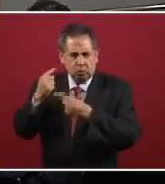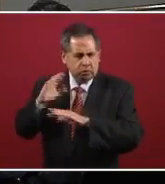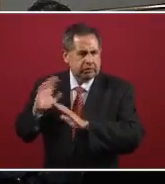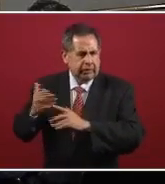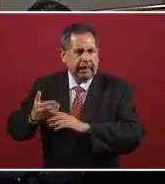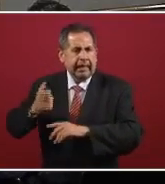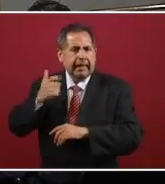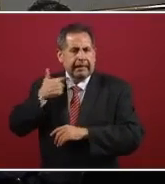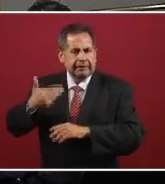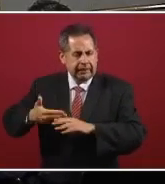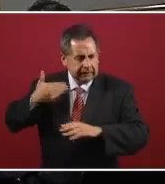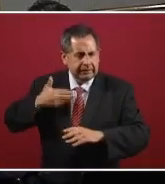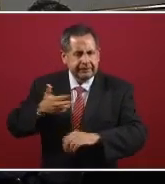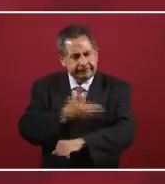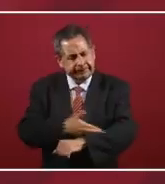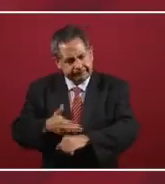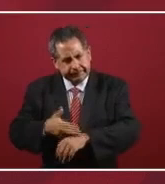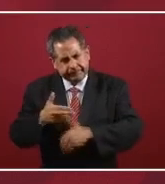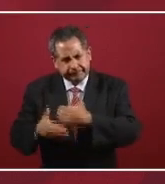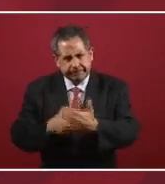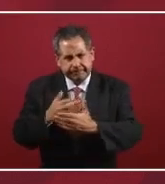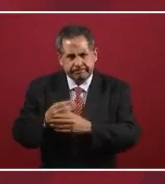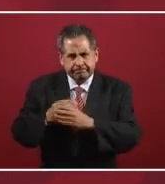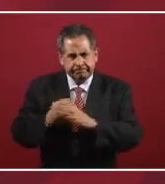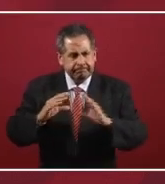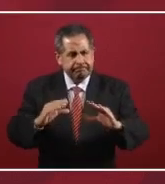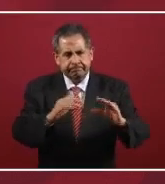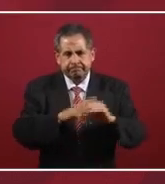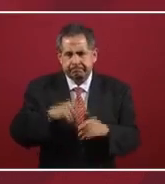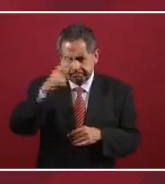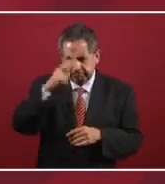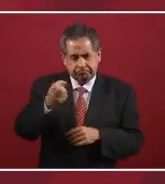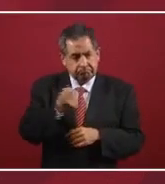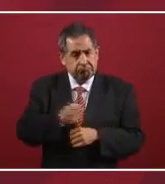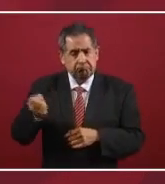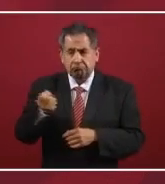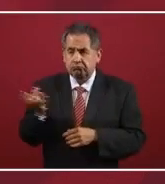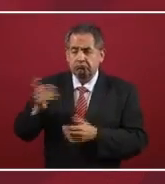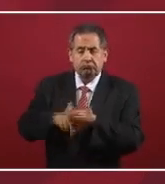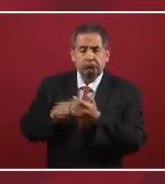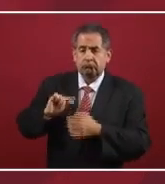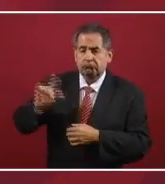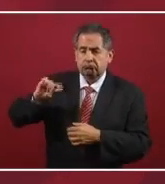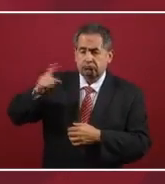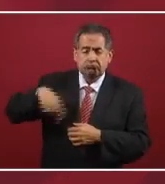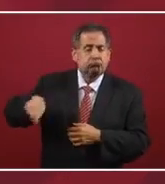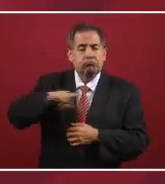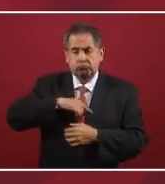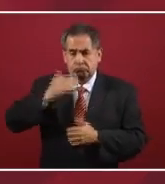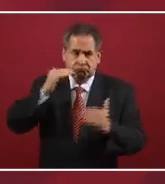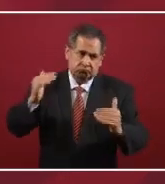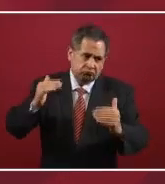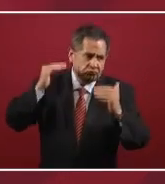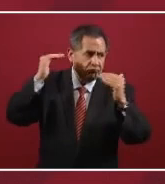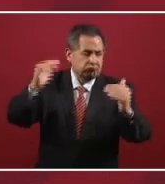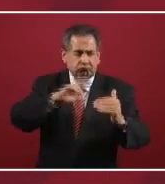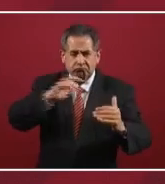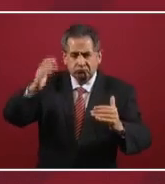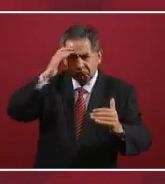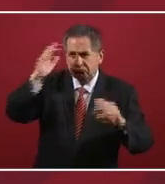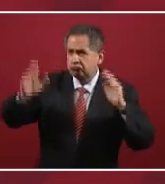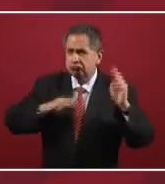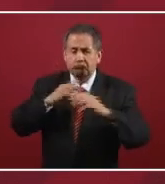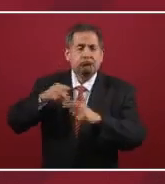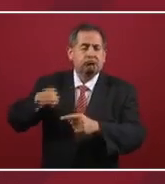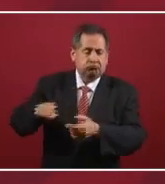que han hecho avances, que están muy capacitados. En México tenemos una serie de profesionistas de muy alto nivel, reconocidos en todo el